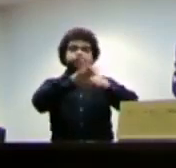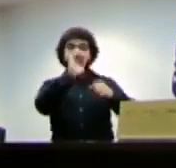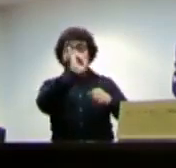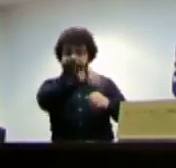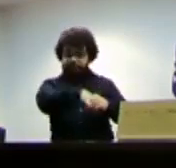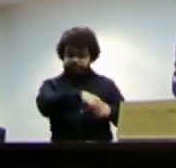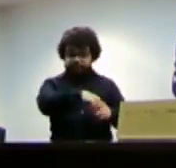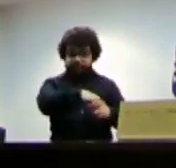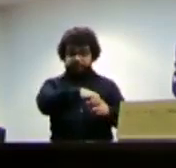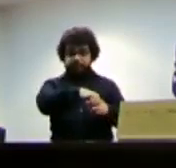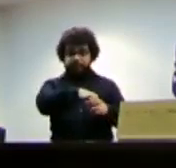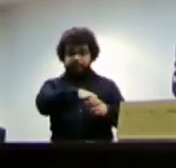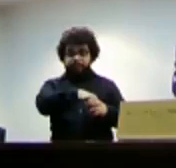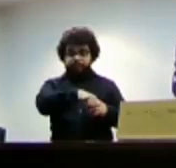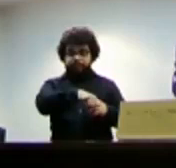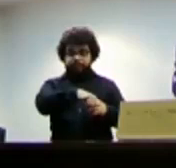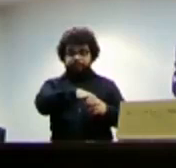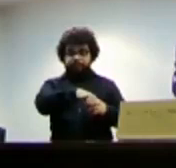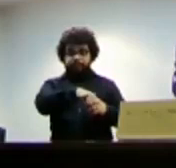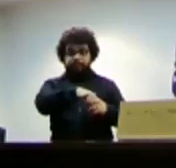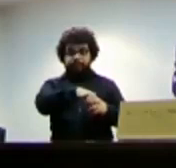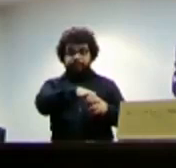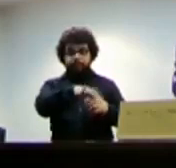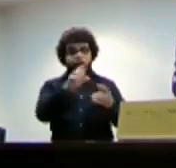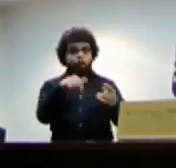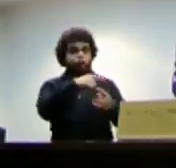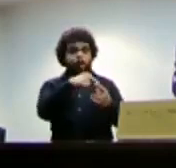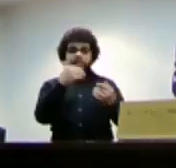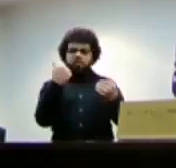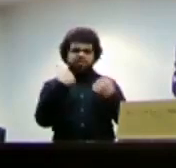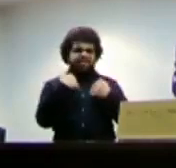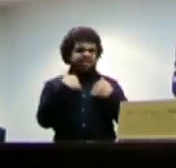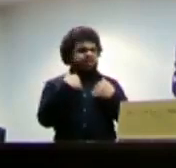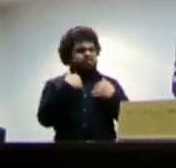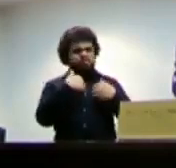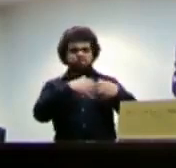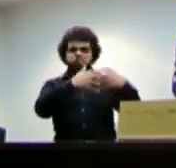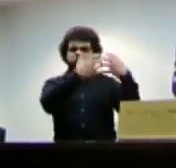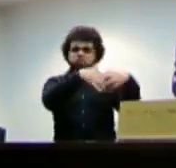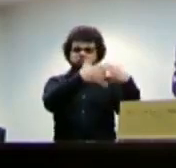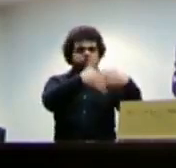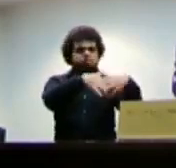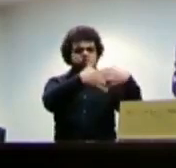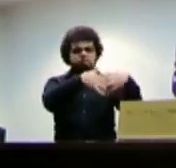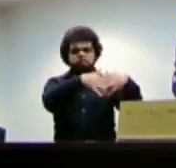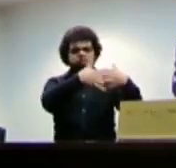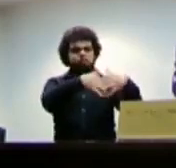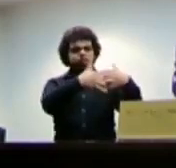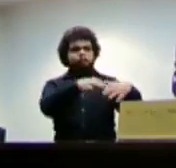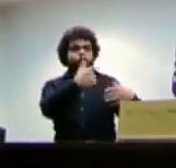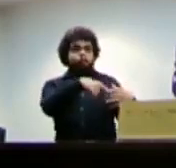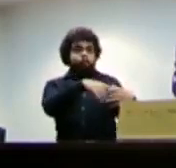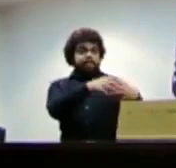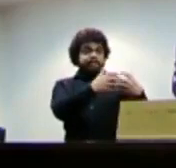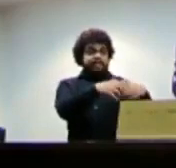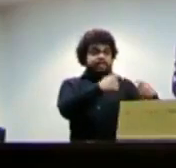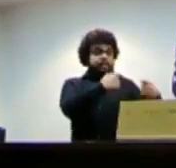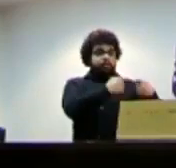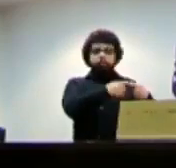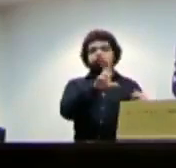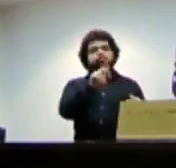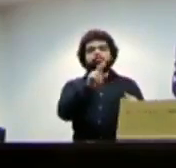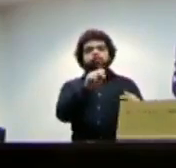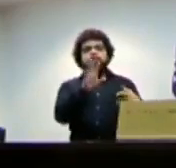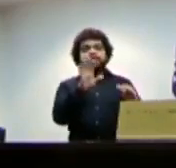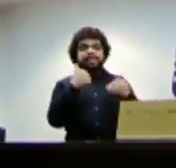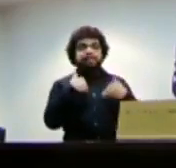Aguirre, cuando ella está operando a cargas altas, ella no utiliza motores eléctricos, ella utiliza una turbina que